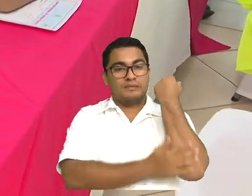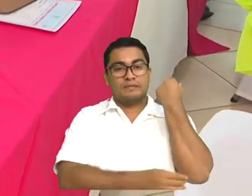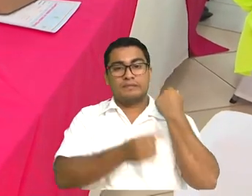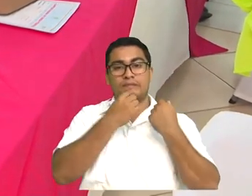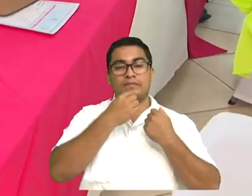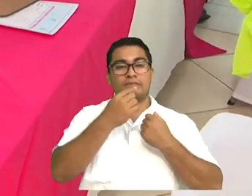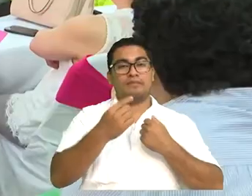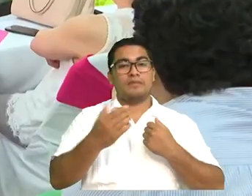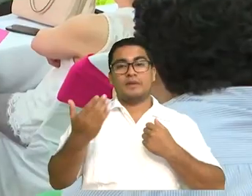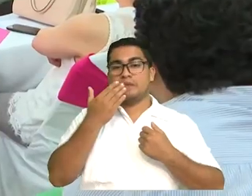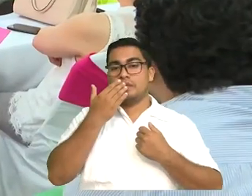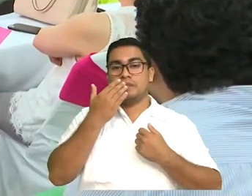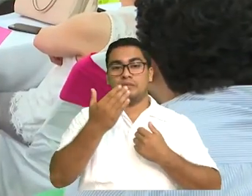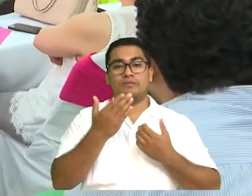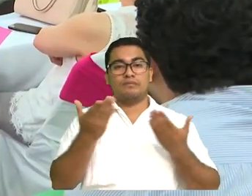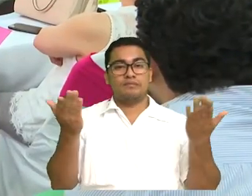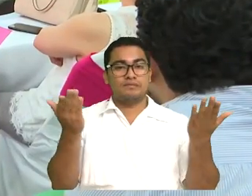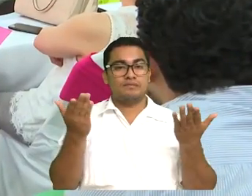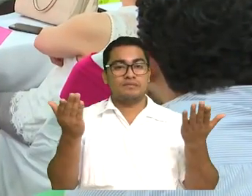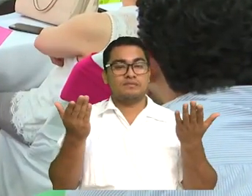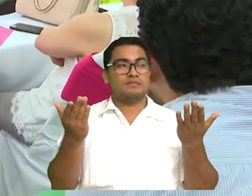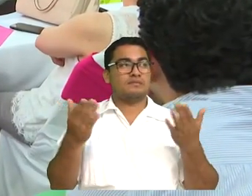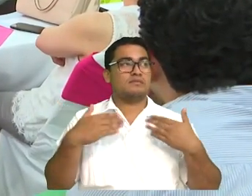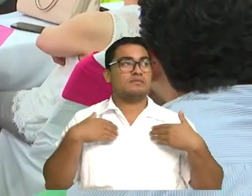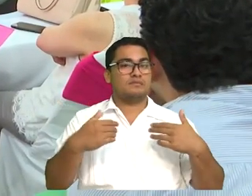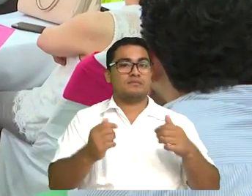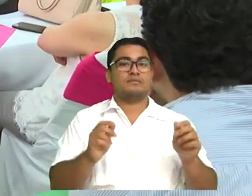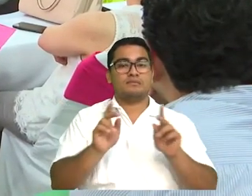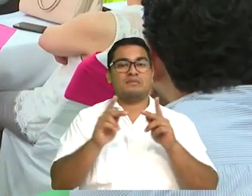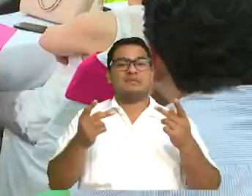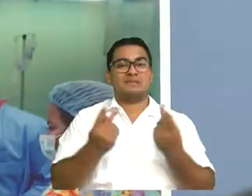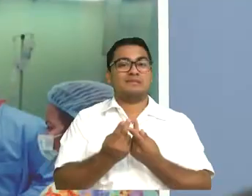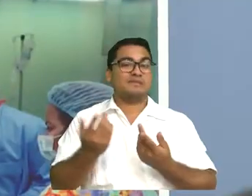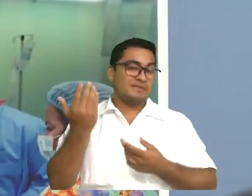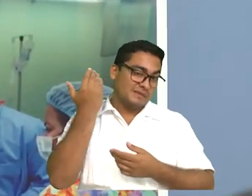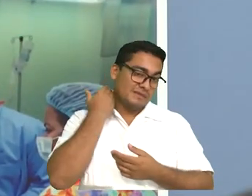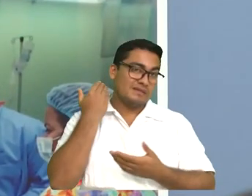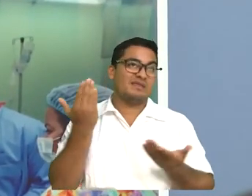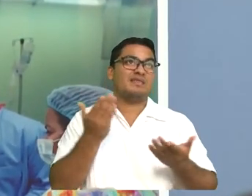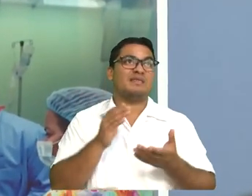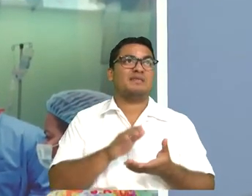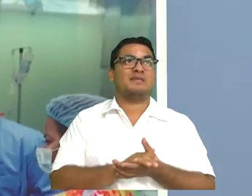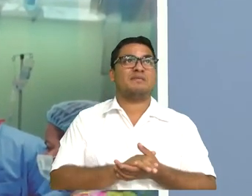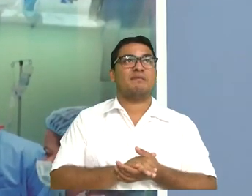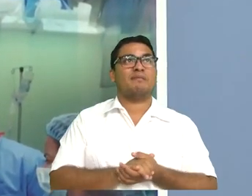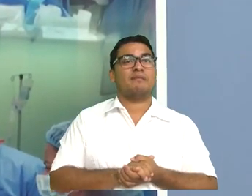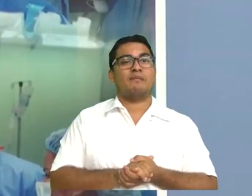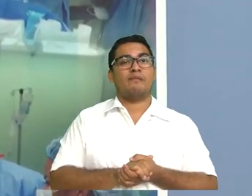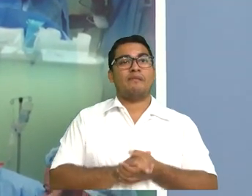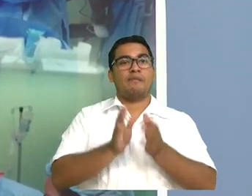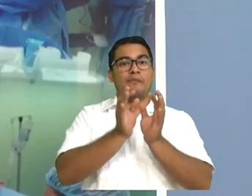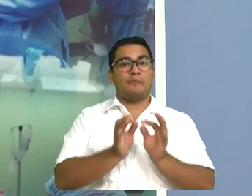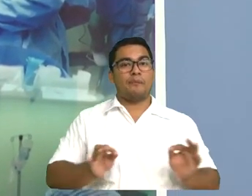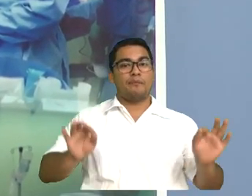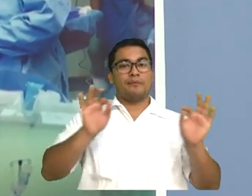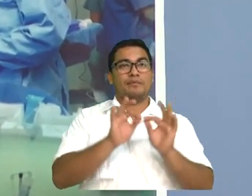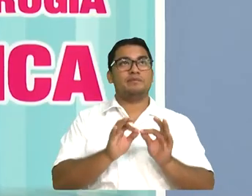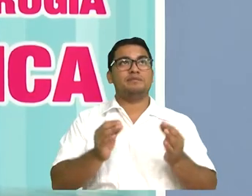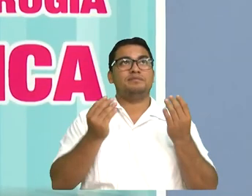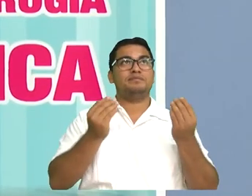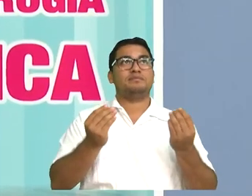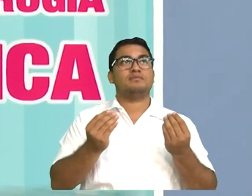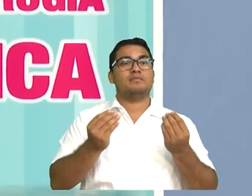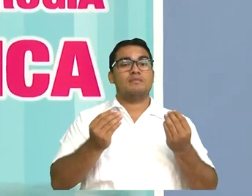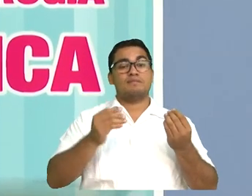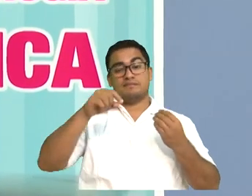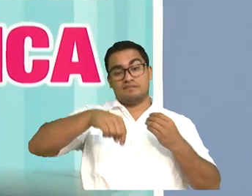las cirugías pediátricas que en el sistema de salud público son costosas. Hay que ver algo importante. La salud en Nicaragua